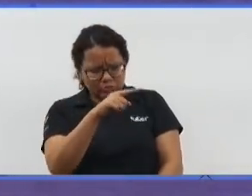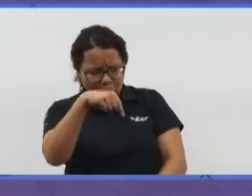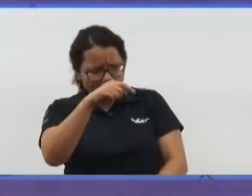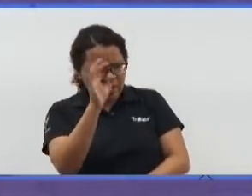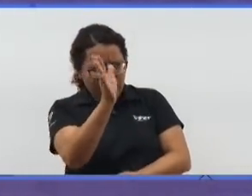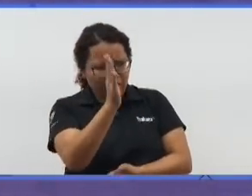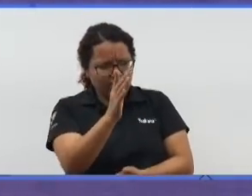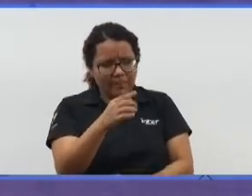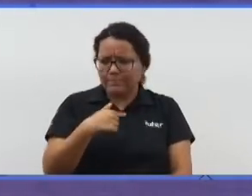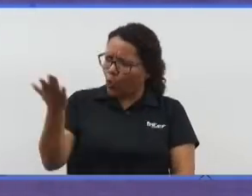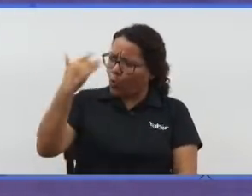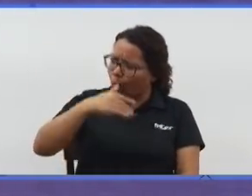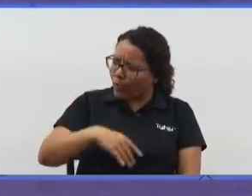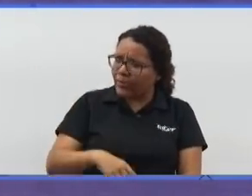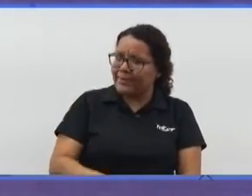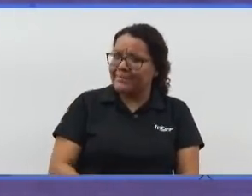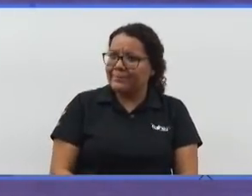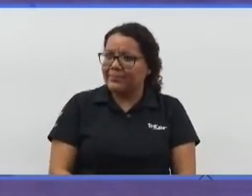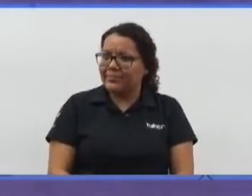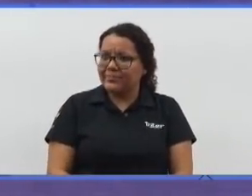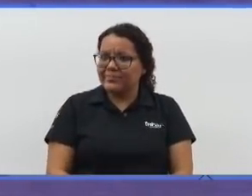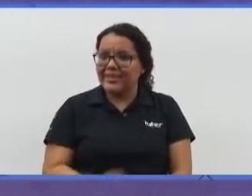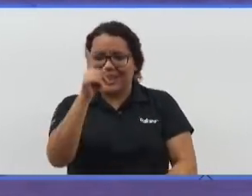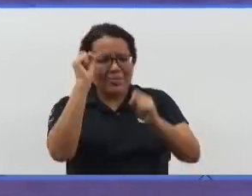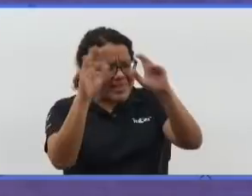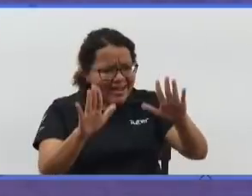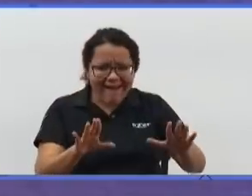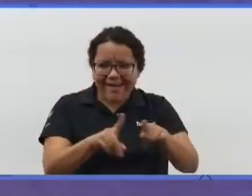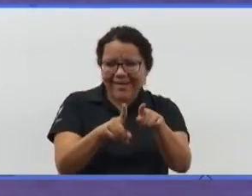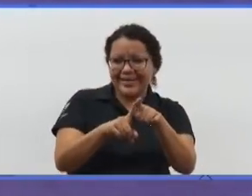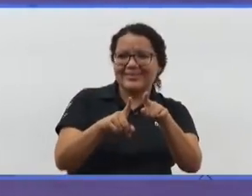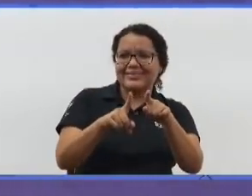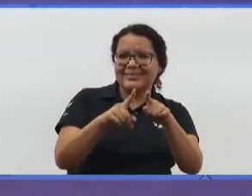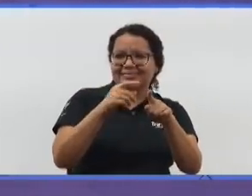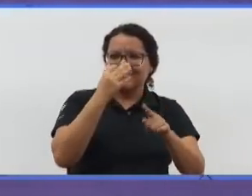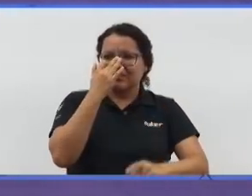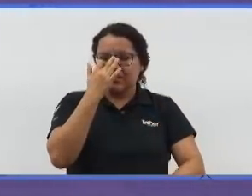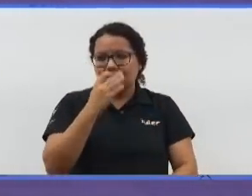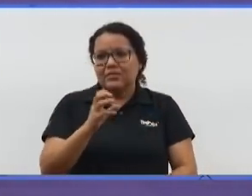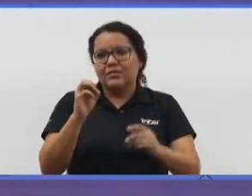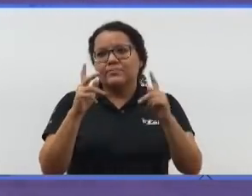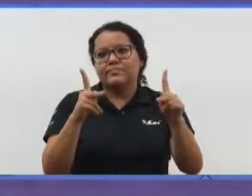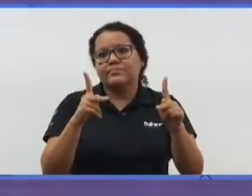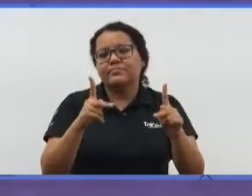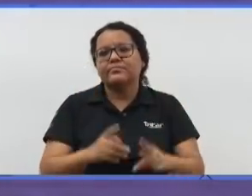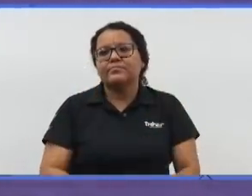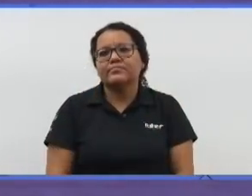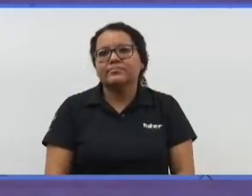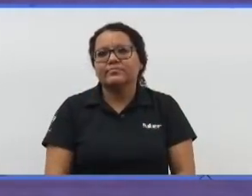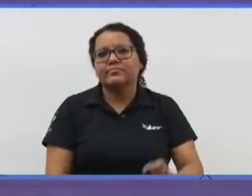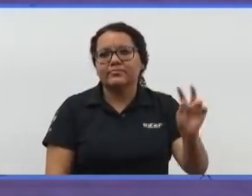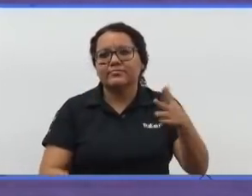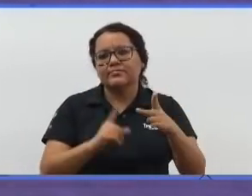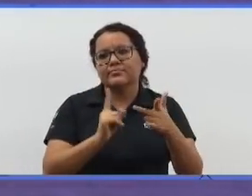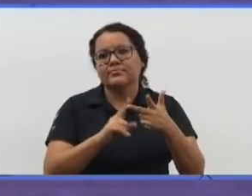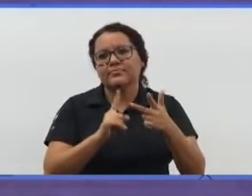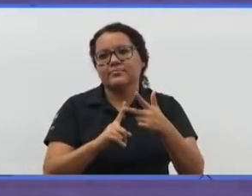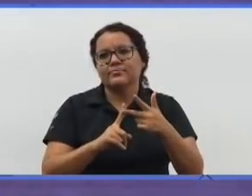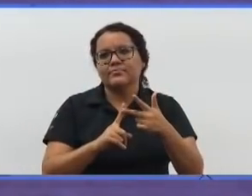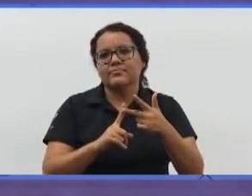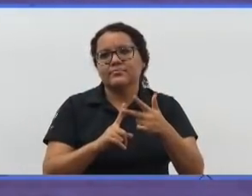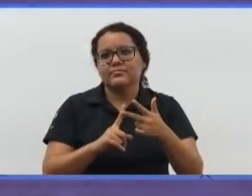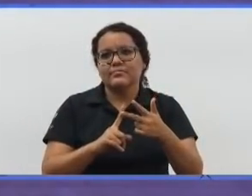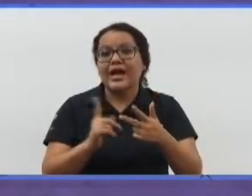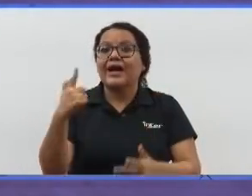ganando el salario no le bendiga hermano ok la tercera evidencia tienes